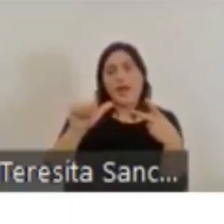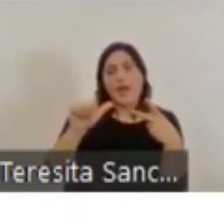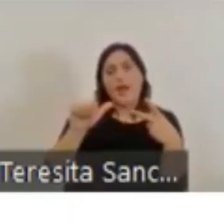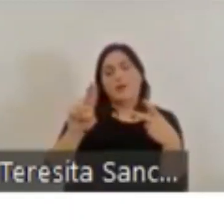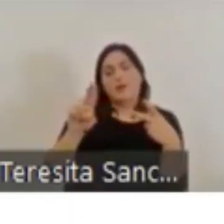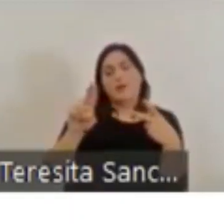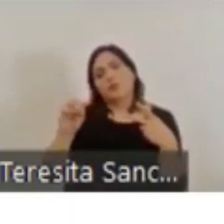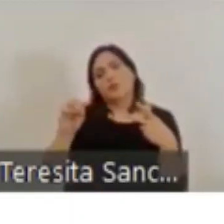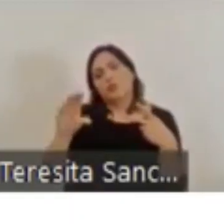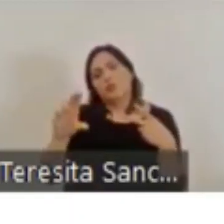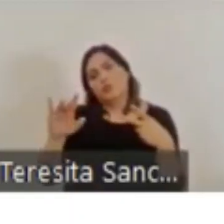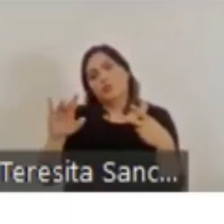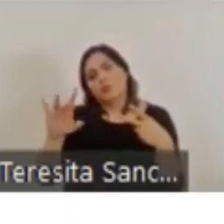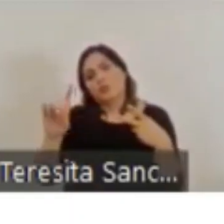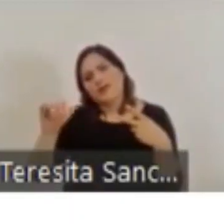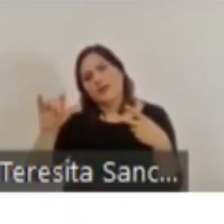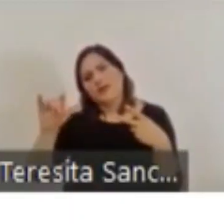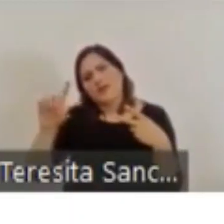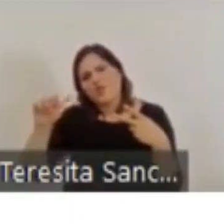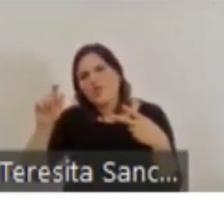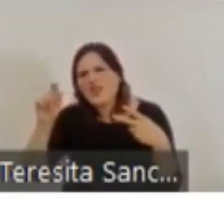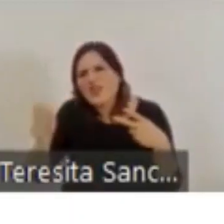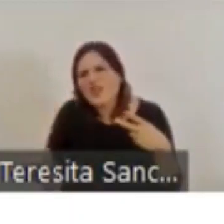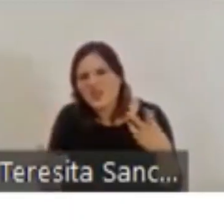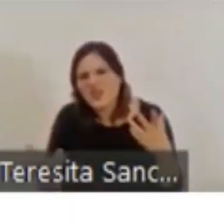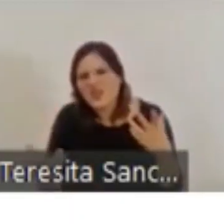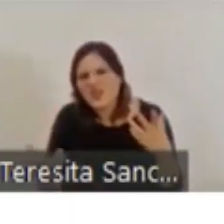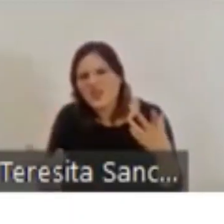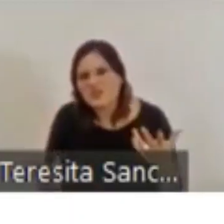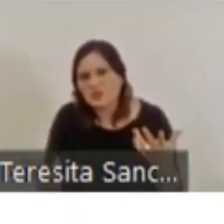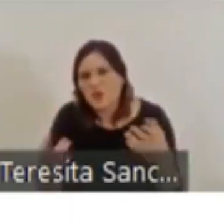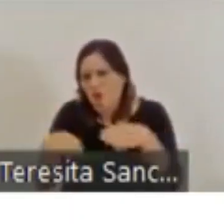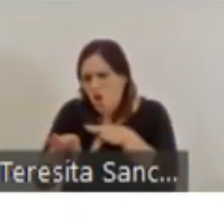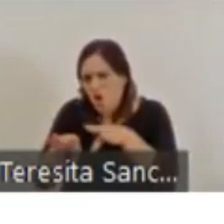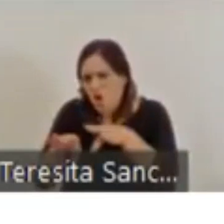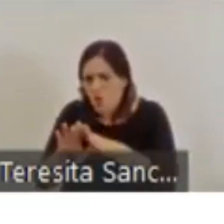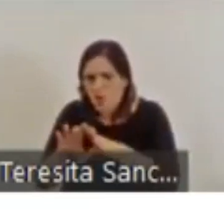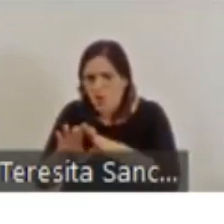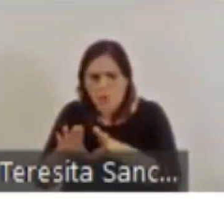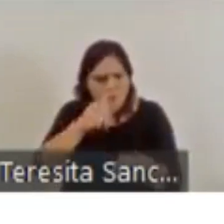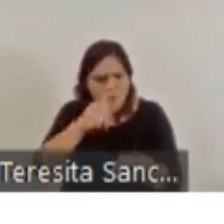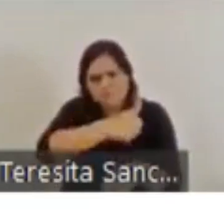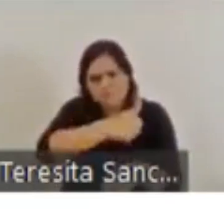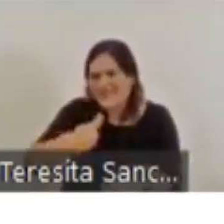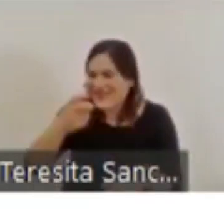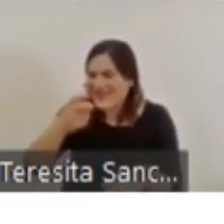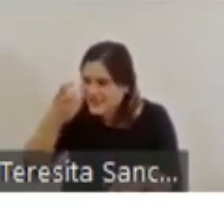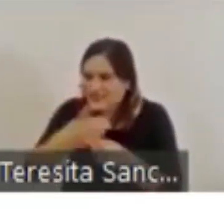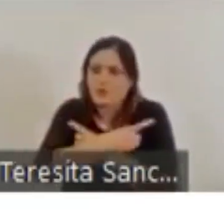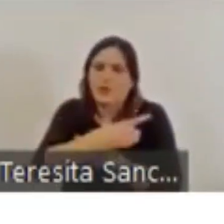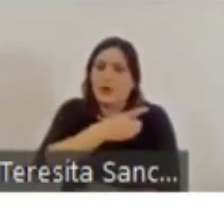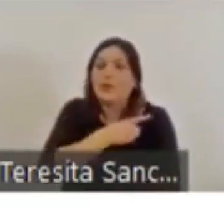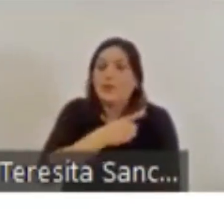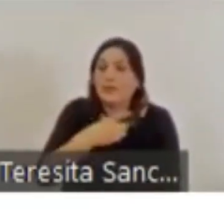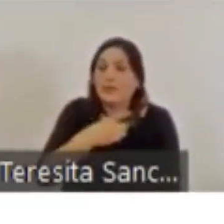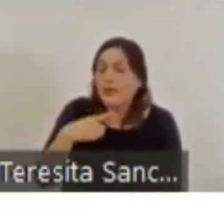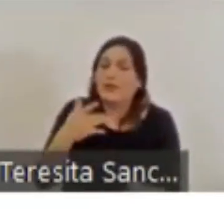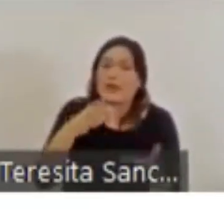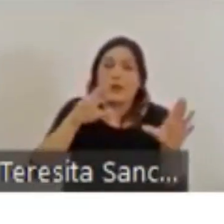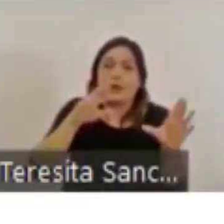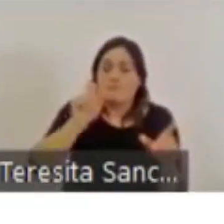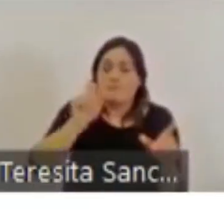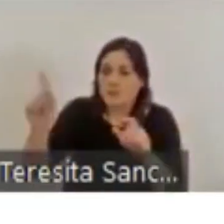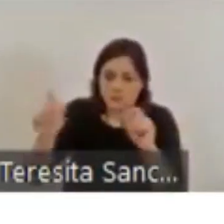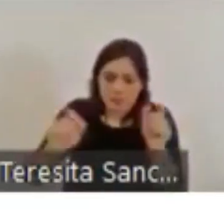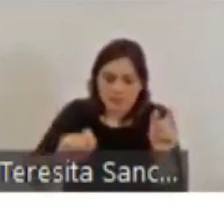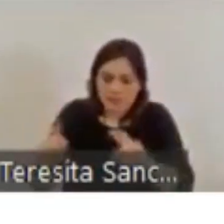prepararnos con guiones, preparar a nuestro personal. Algo que yo les comentaba al principio acerca del voluntariado